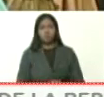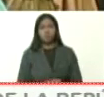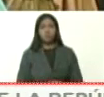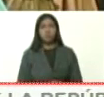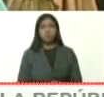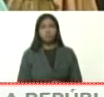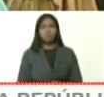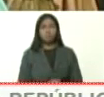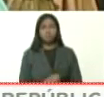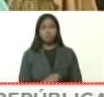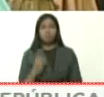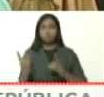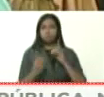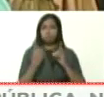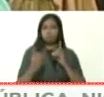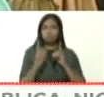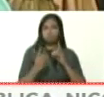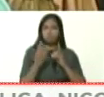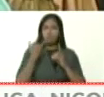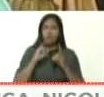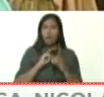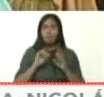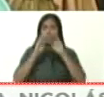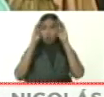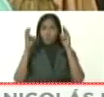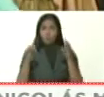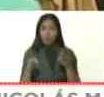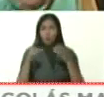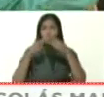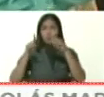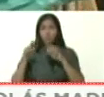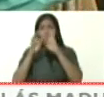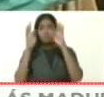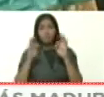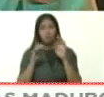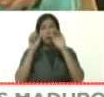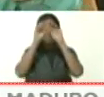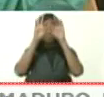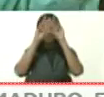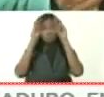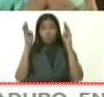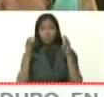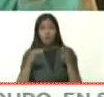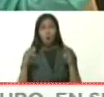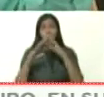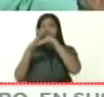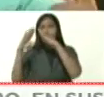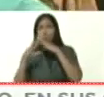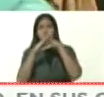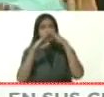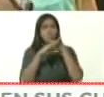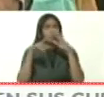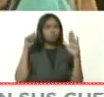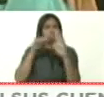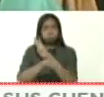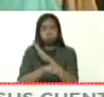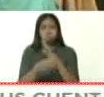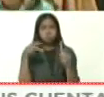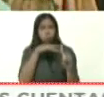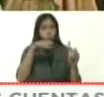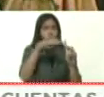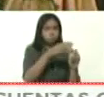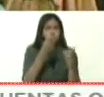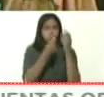la disputa concreta de los modelos. El modelo supremacista de los bloqueos, de las sanciones, de la